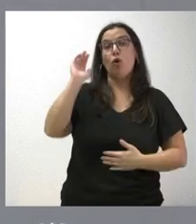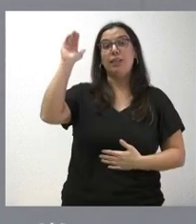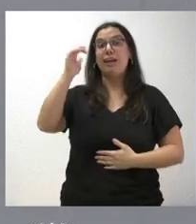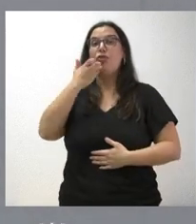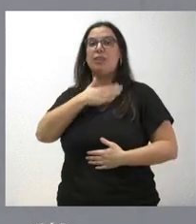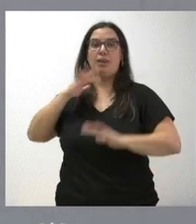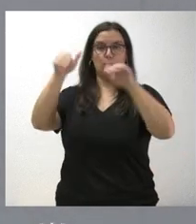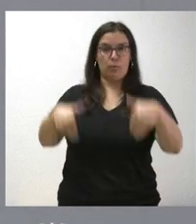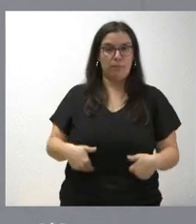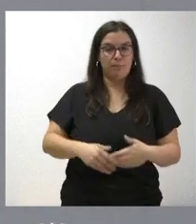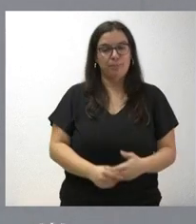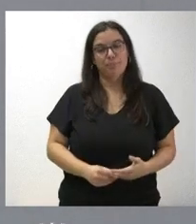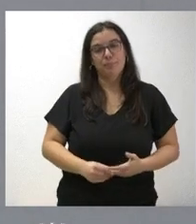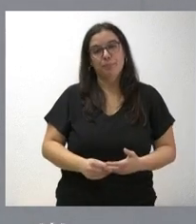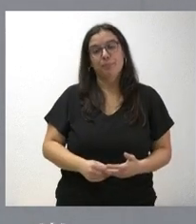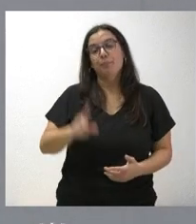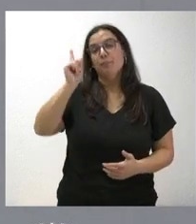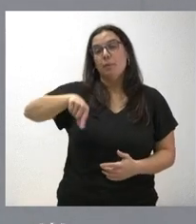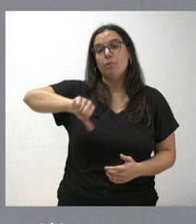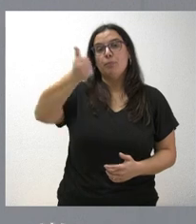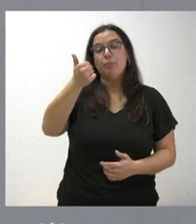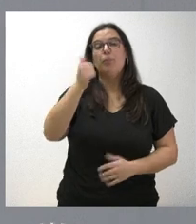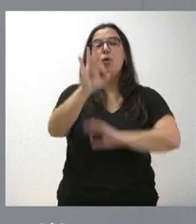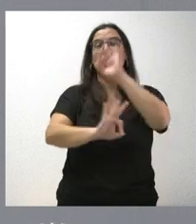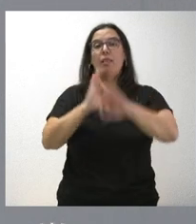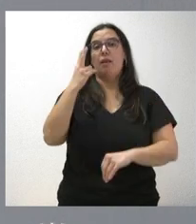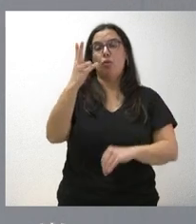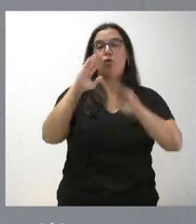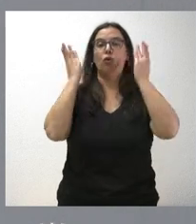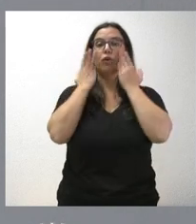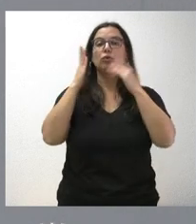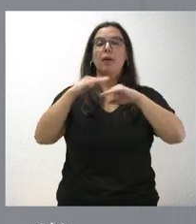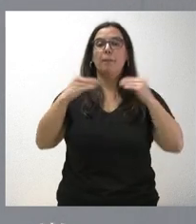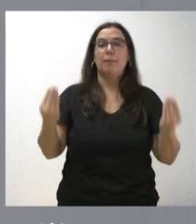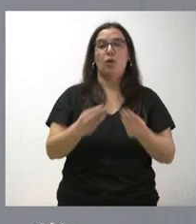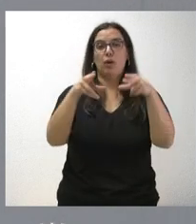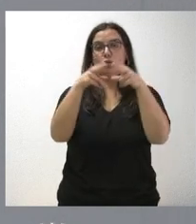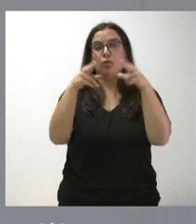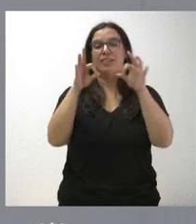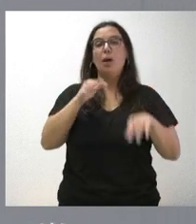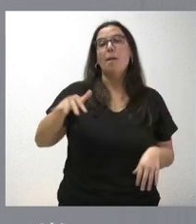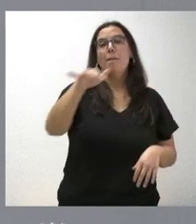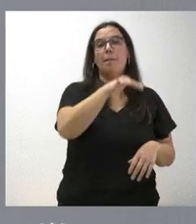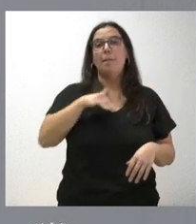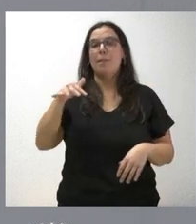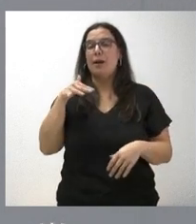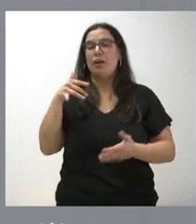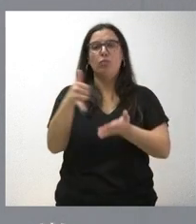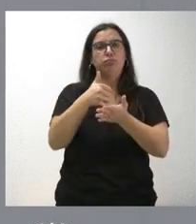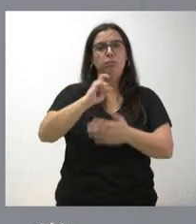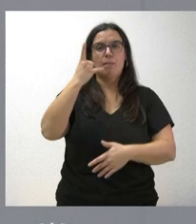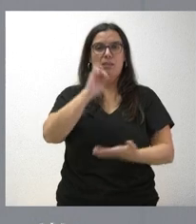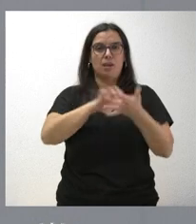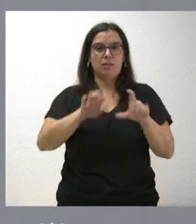origen y se aprueba la celebración de dos congresos para la mejora social de los barrios más vulnerables de Castilla de